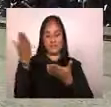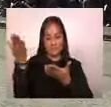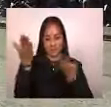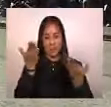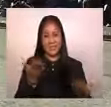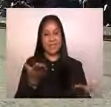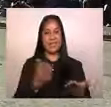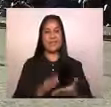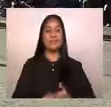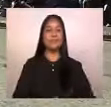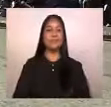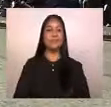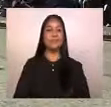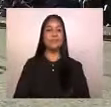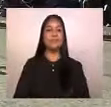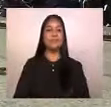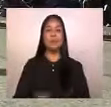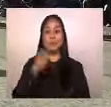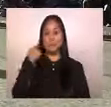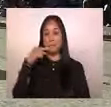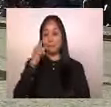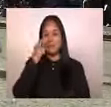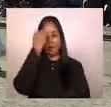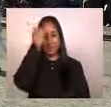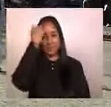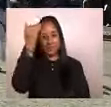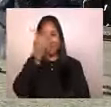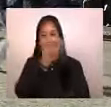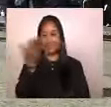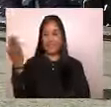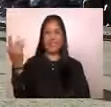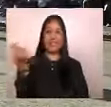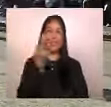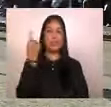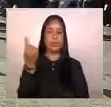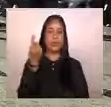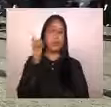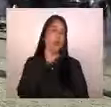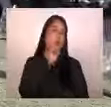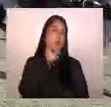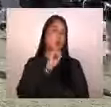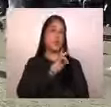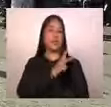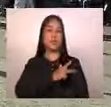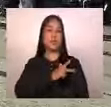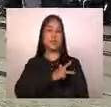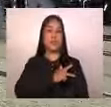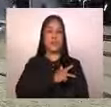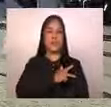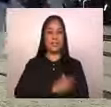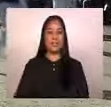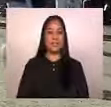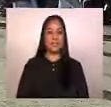damos la bienvenida. Vaya nuestro saludo a toda la juventud chapina.